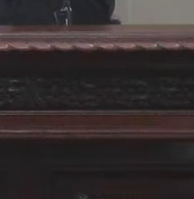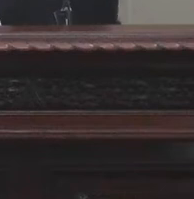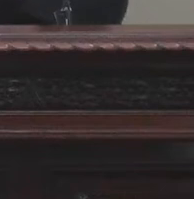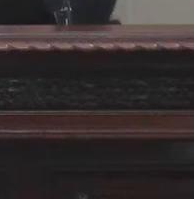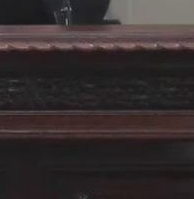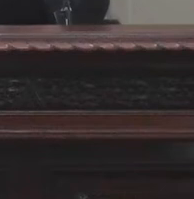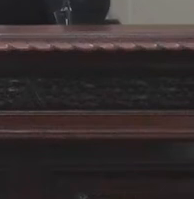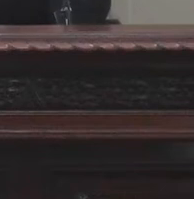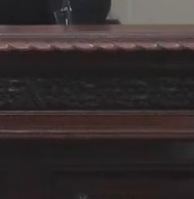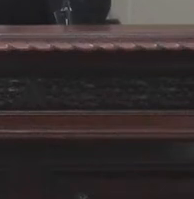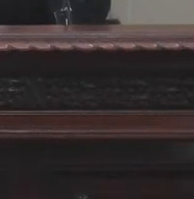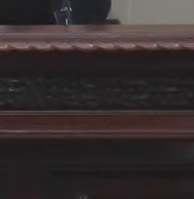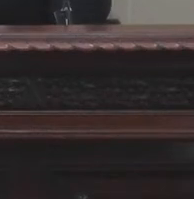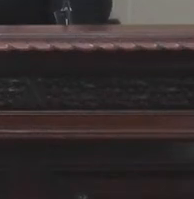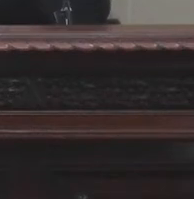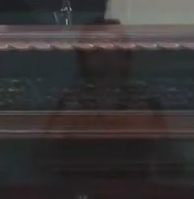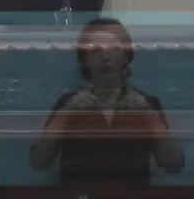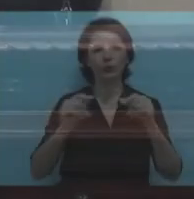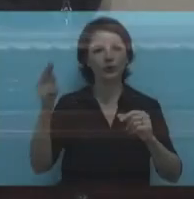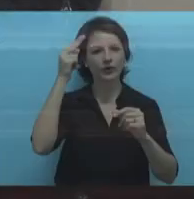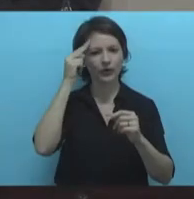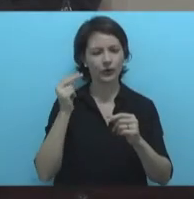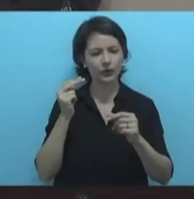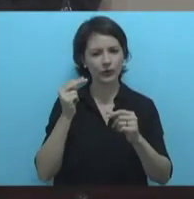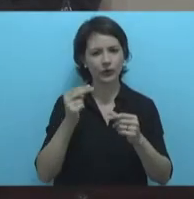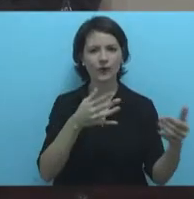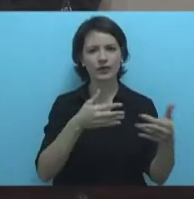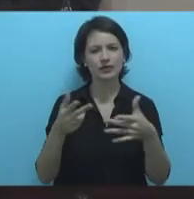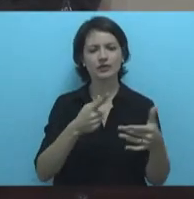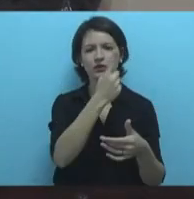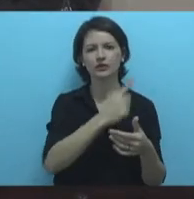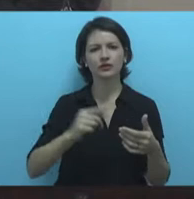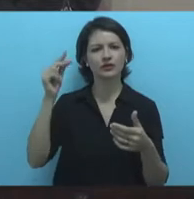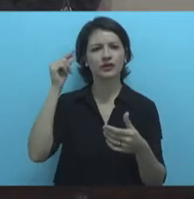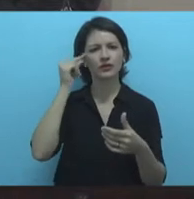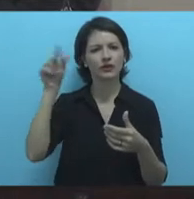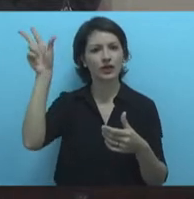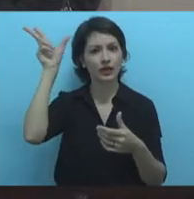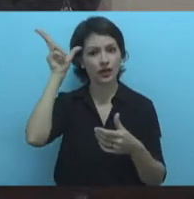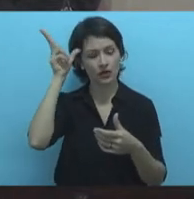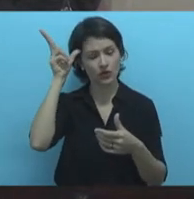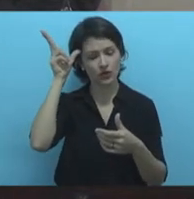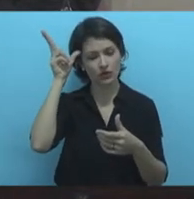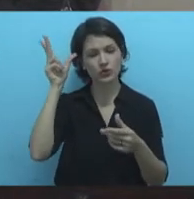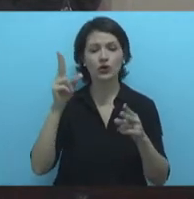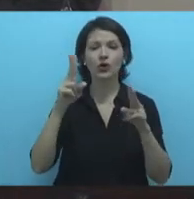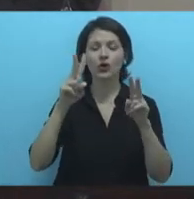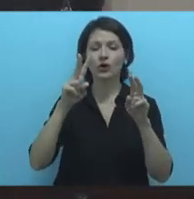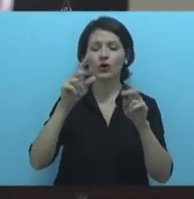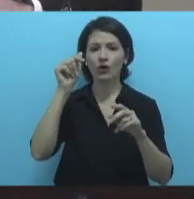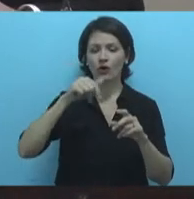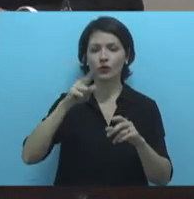asuntos centrados número 9 periodo ordinario número 138 sesión número 9